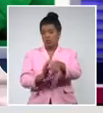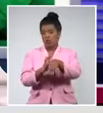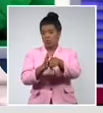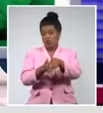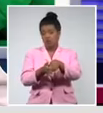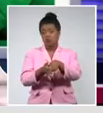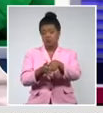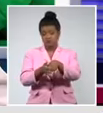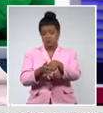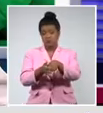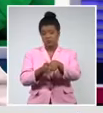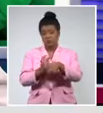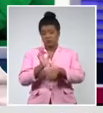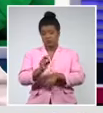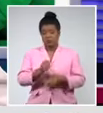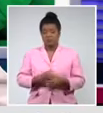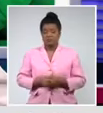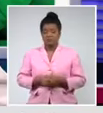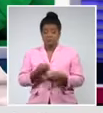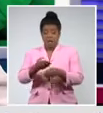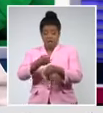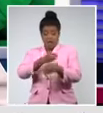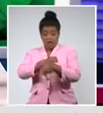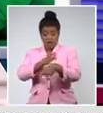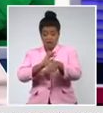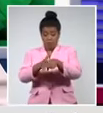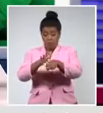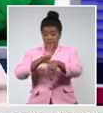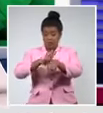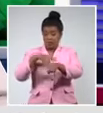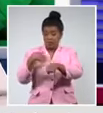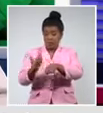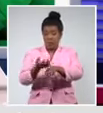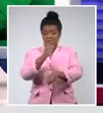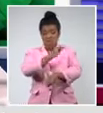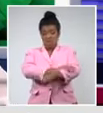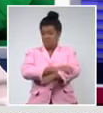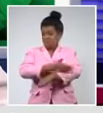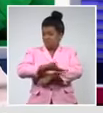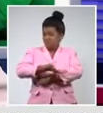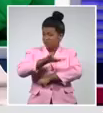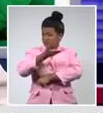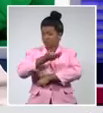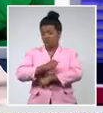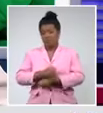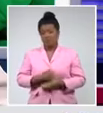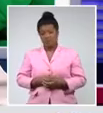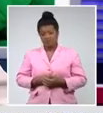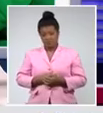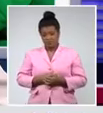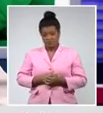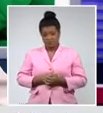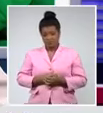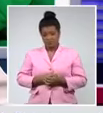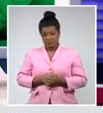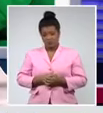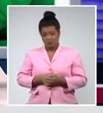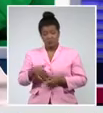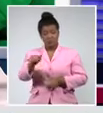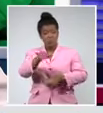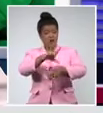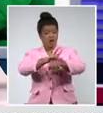antes de adquirir la enfermedad, padecía de una hipertensión arterial y una enfermedad